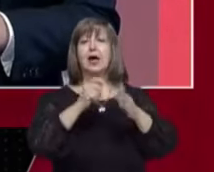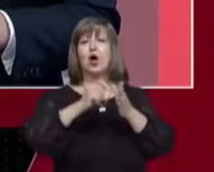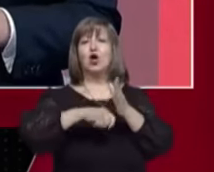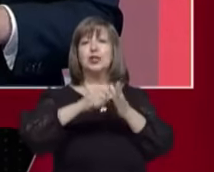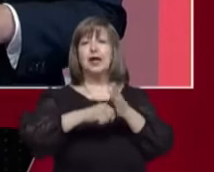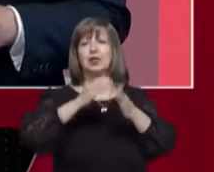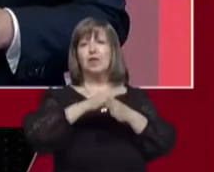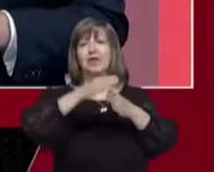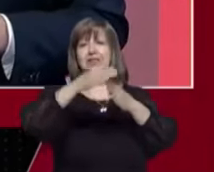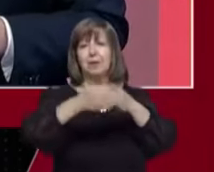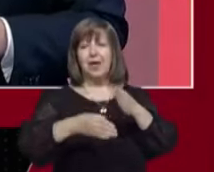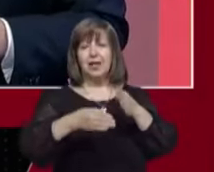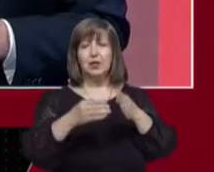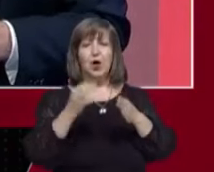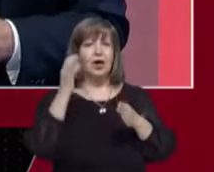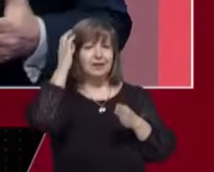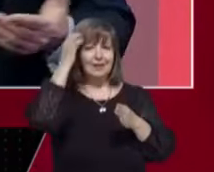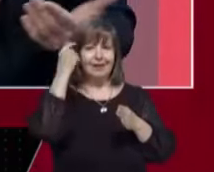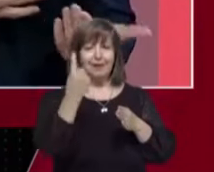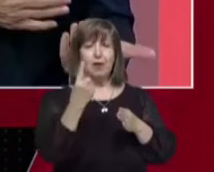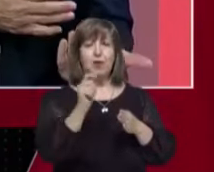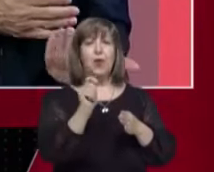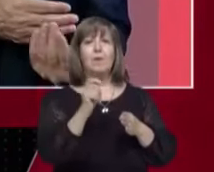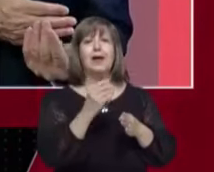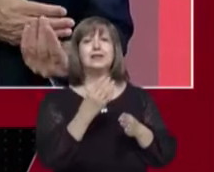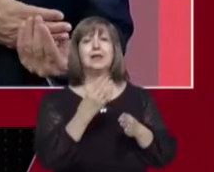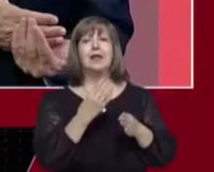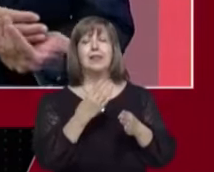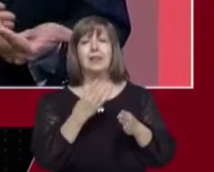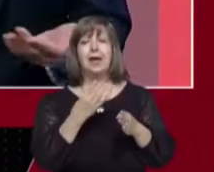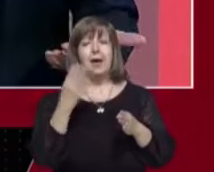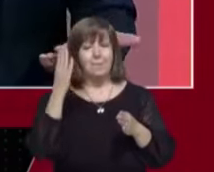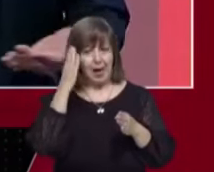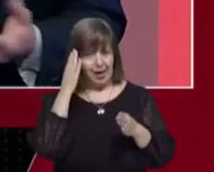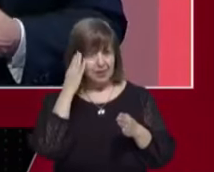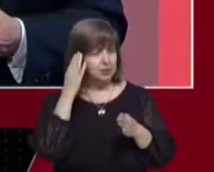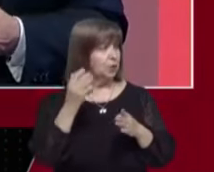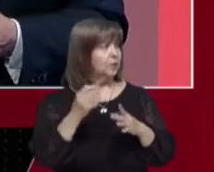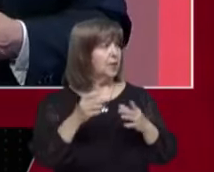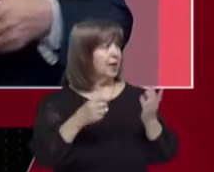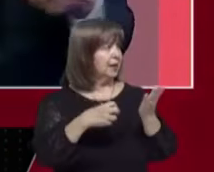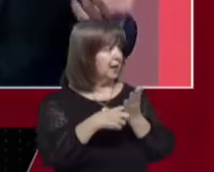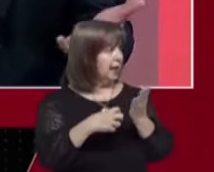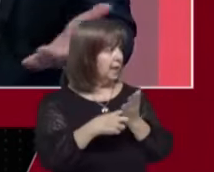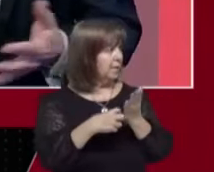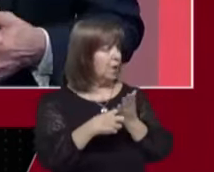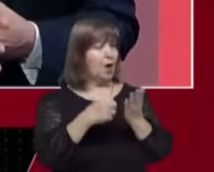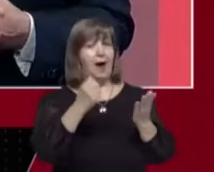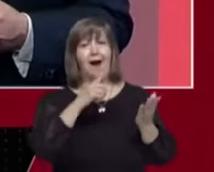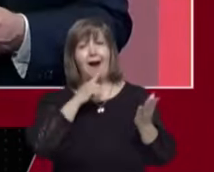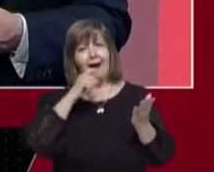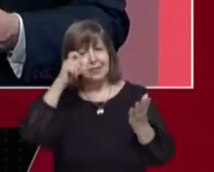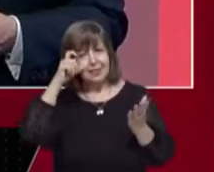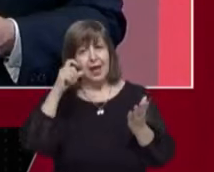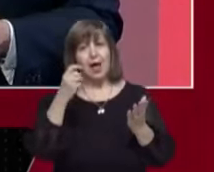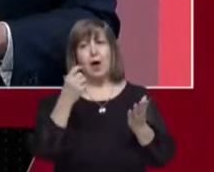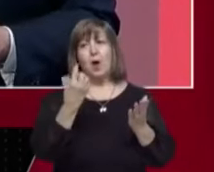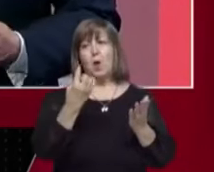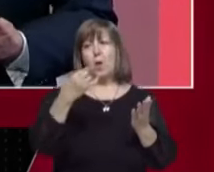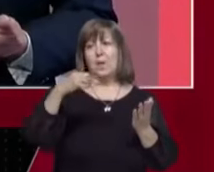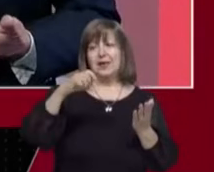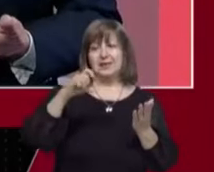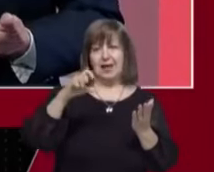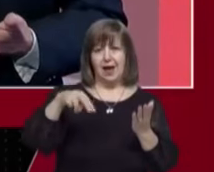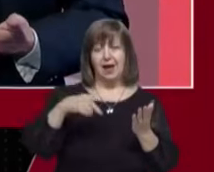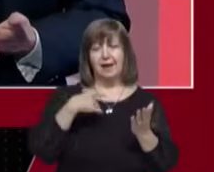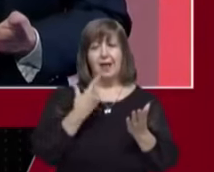31 de marzo. Ahora, desde los gremios, ATE básicamente, UPCN, dice, bueno, lo que pasa es que